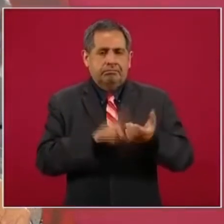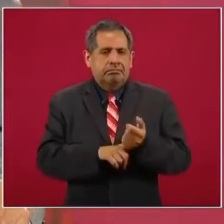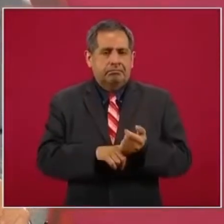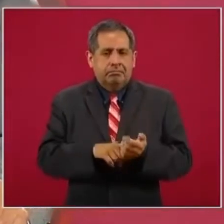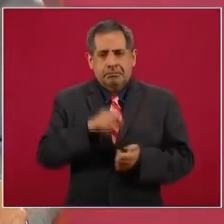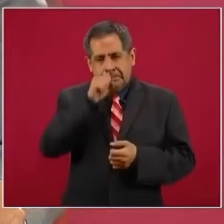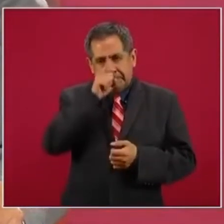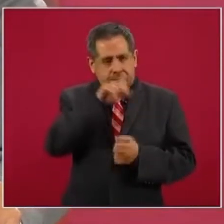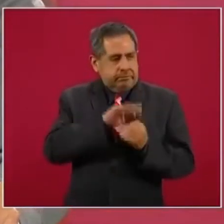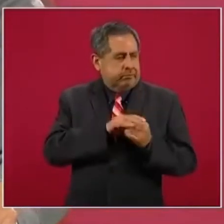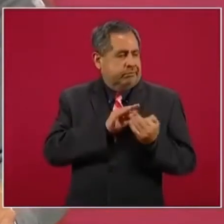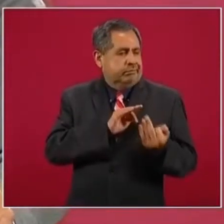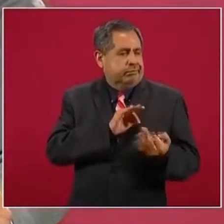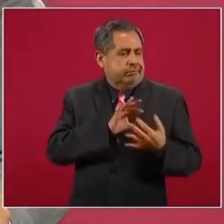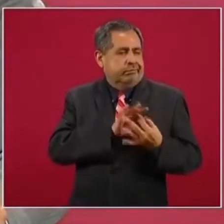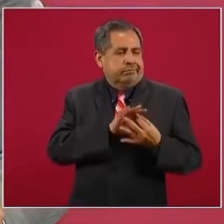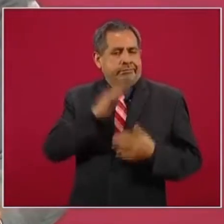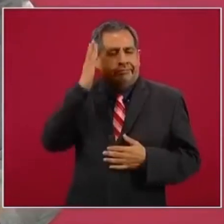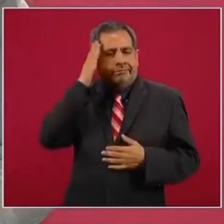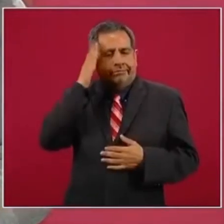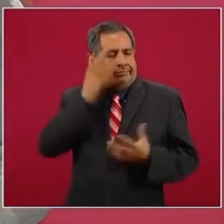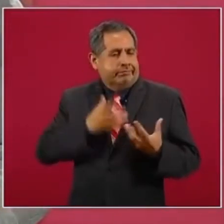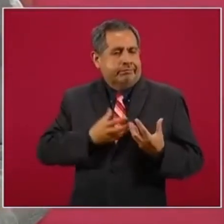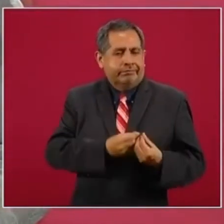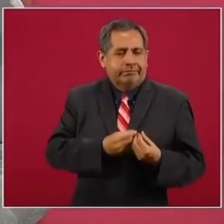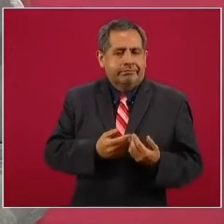Los cercanos a los dirigentes.